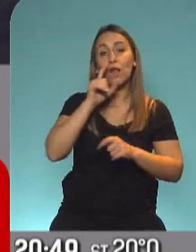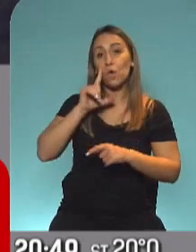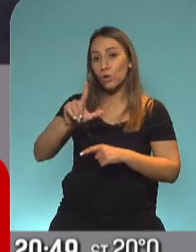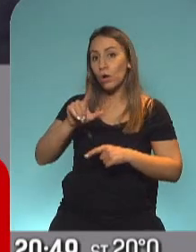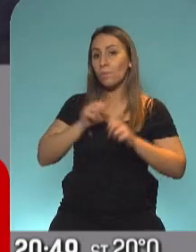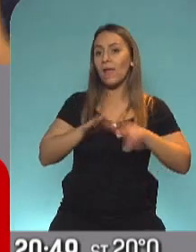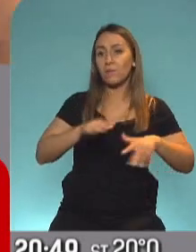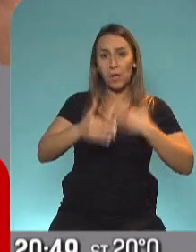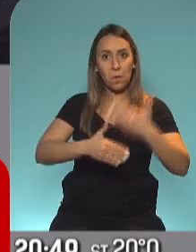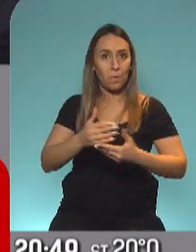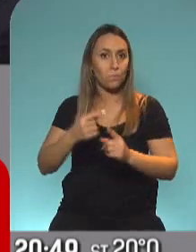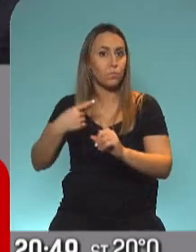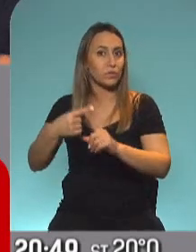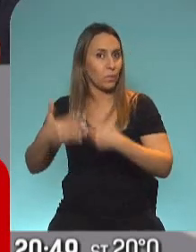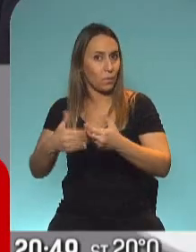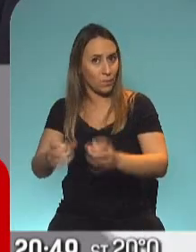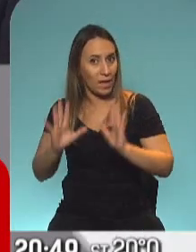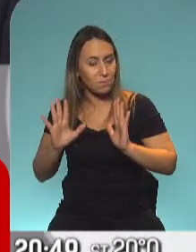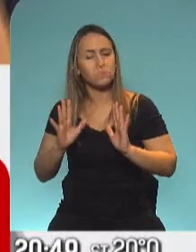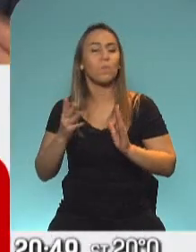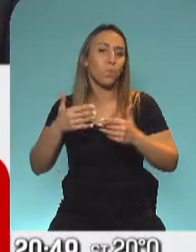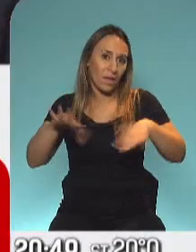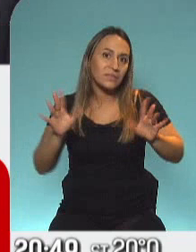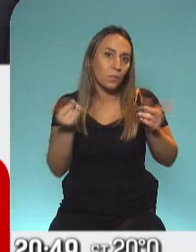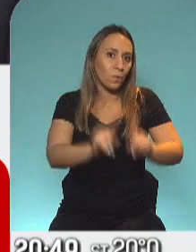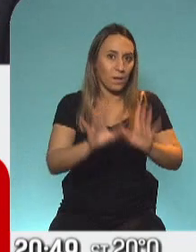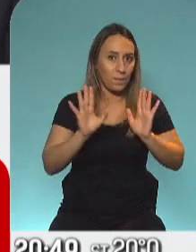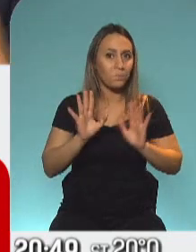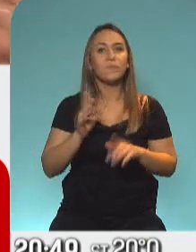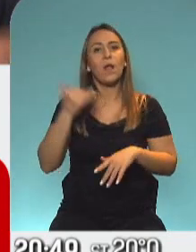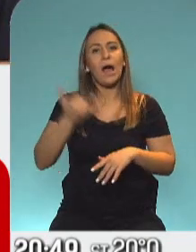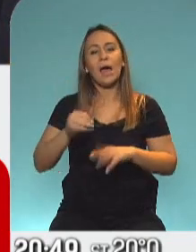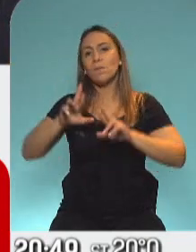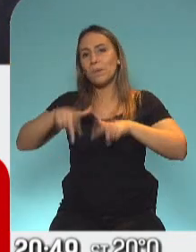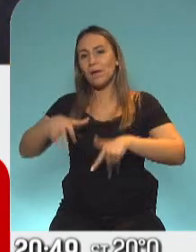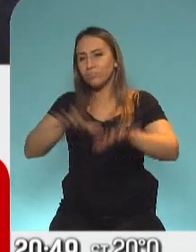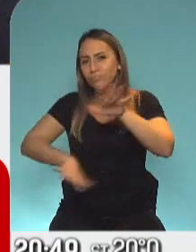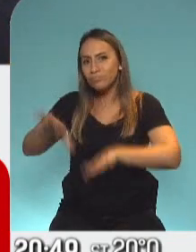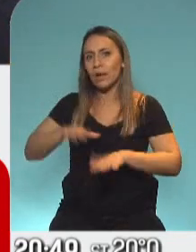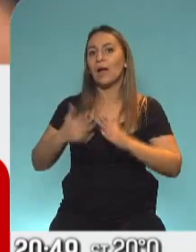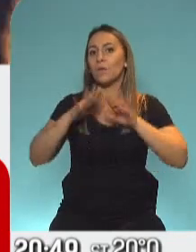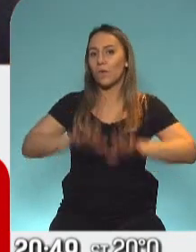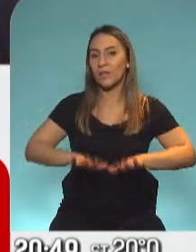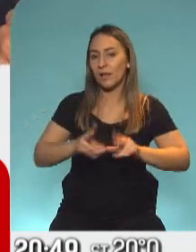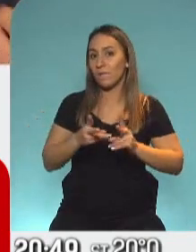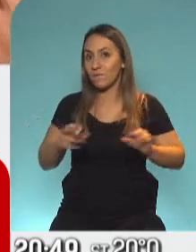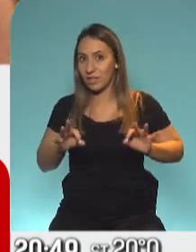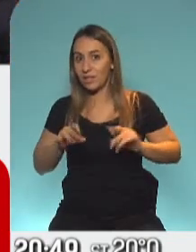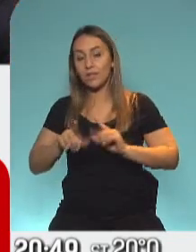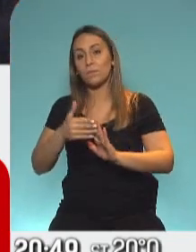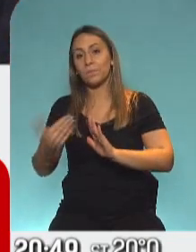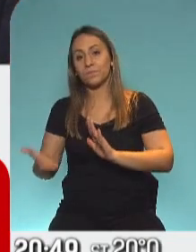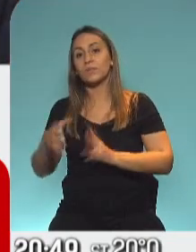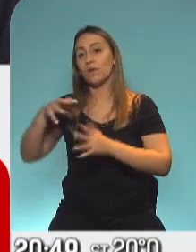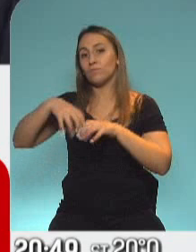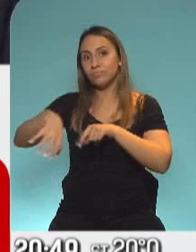ponerlo operativo. Posteriormente a eso hay un plan de salida de la cuarentena en los vuelos de cabotaje que ha hecho Aerolínea desde la Ciudad de Buenos Aires, ya